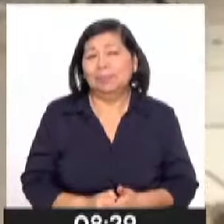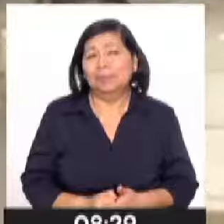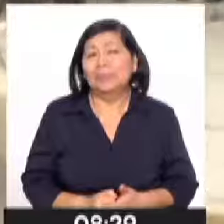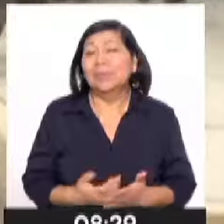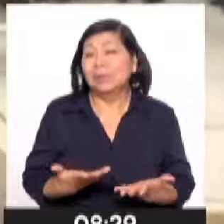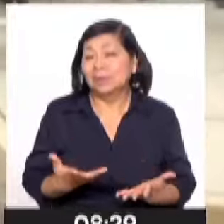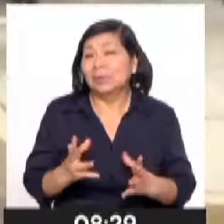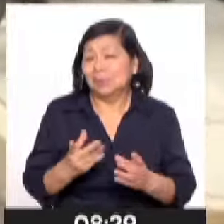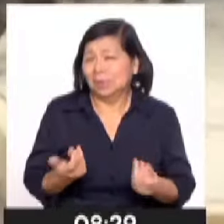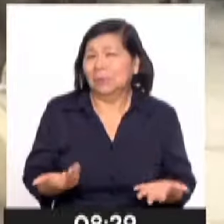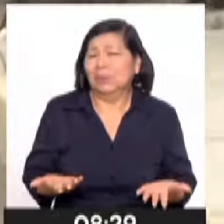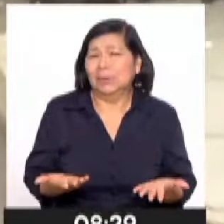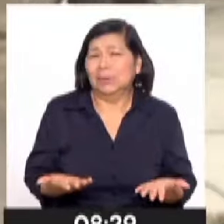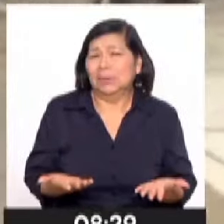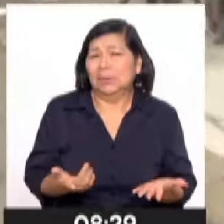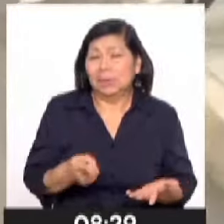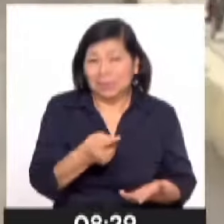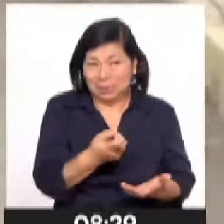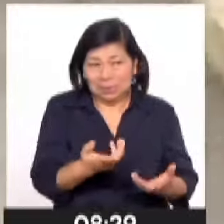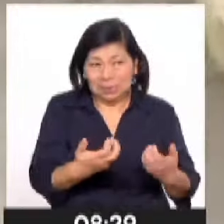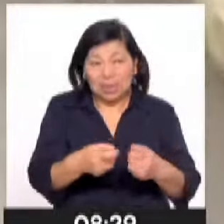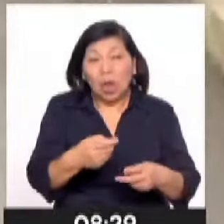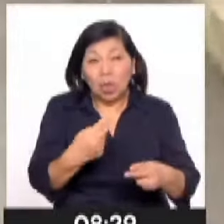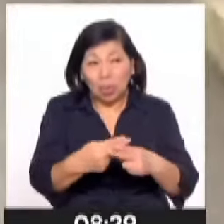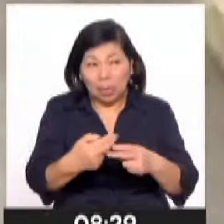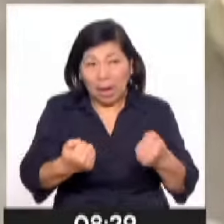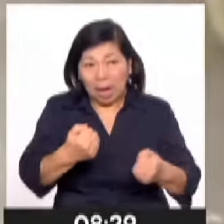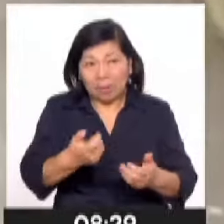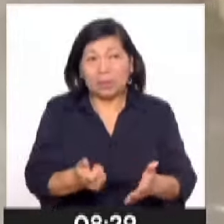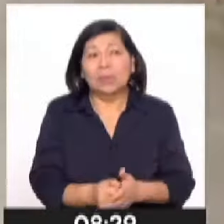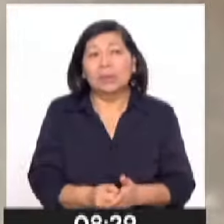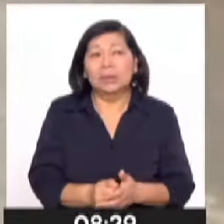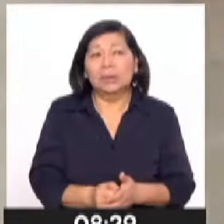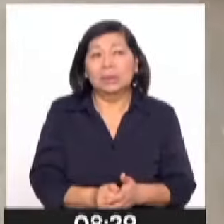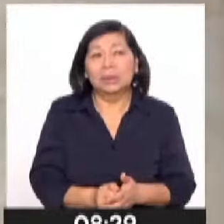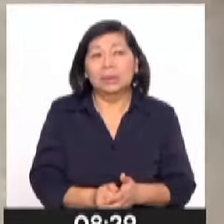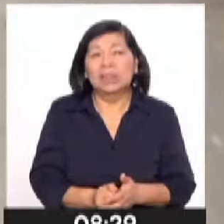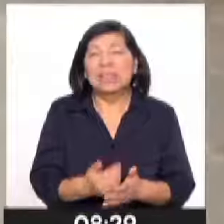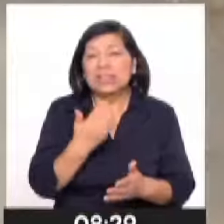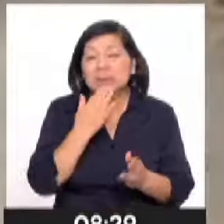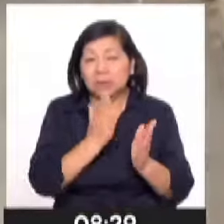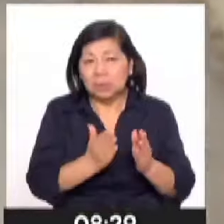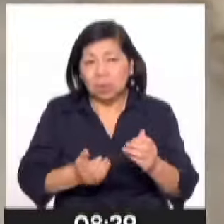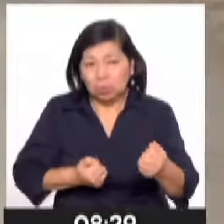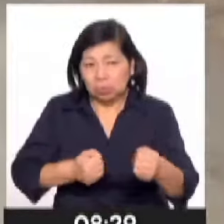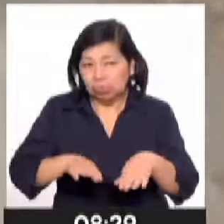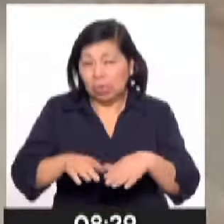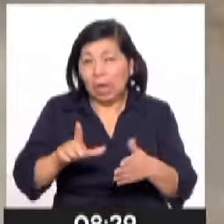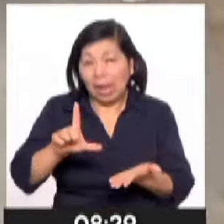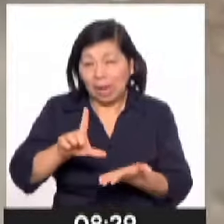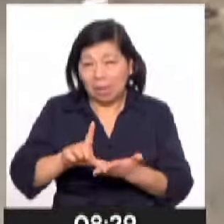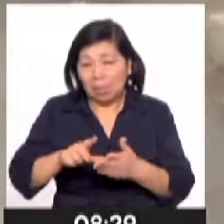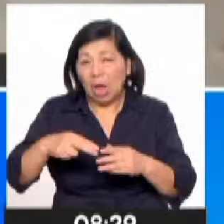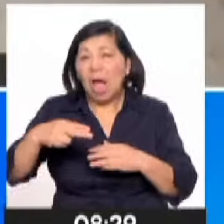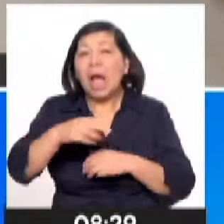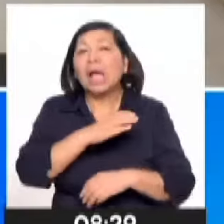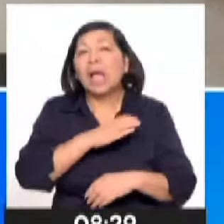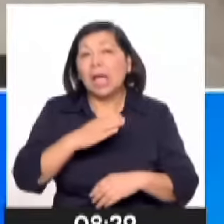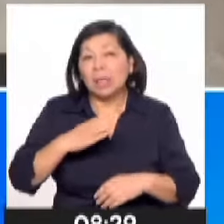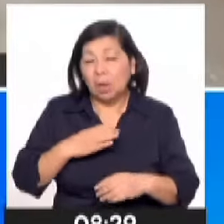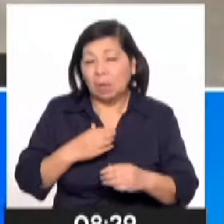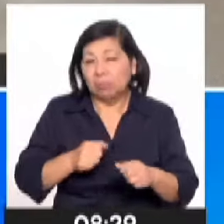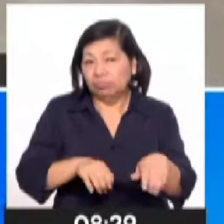que cerró de alguna forma a la empresa de transportes Consorcio AIDE, la que realiza la ruta desde Lima Norte hacia el Callao. Y